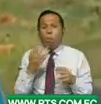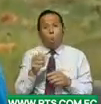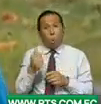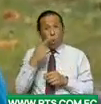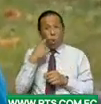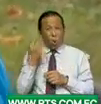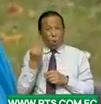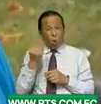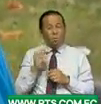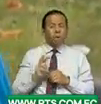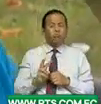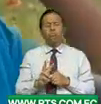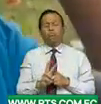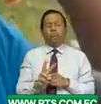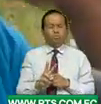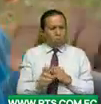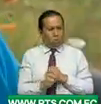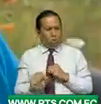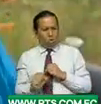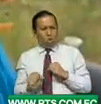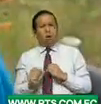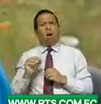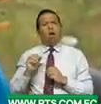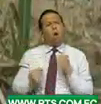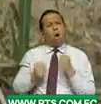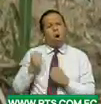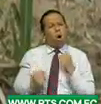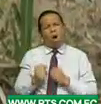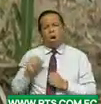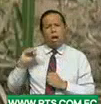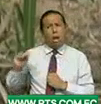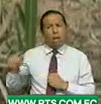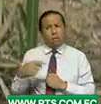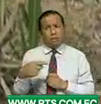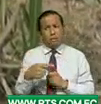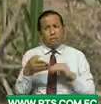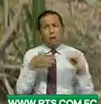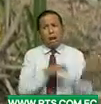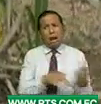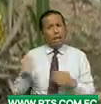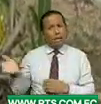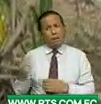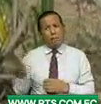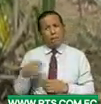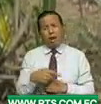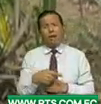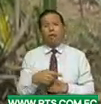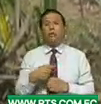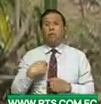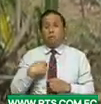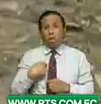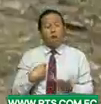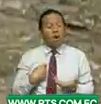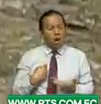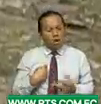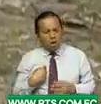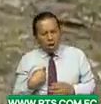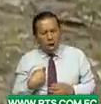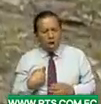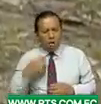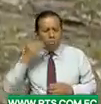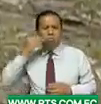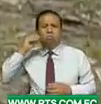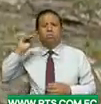se asustaron. Por eso que fueron corriendo a la casa a avisarme y ya fue de ahí para... Procedí yo a llamar al 911,